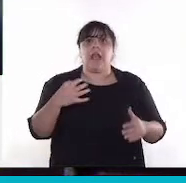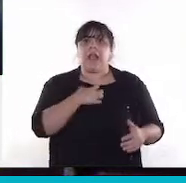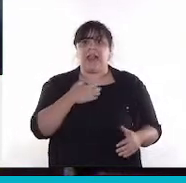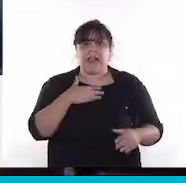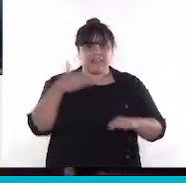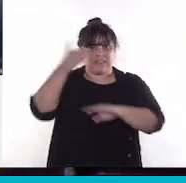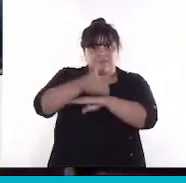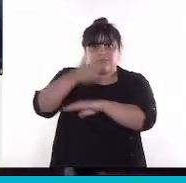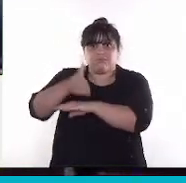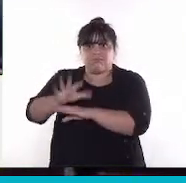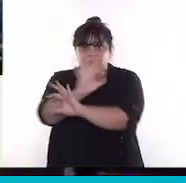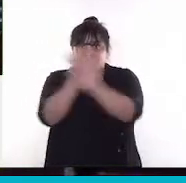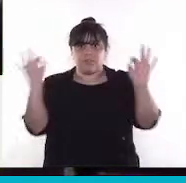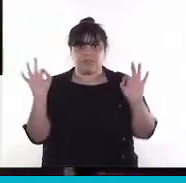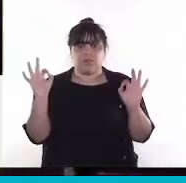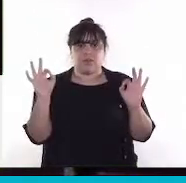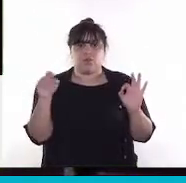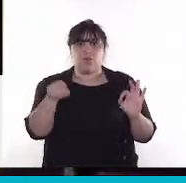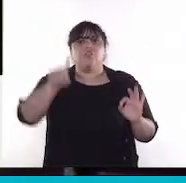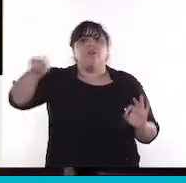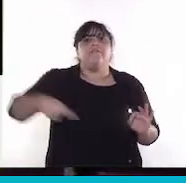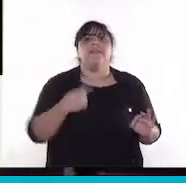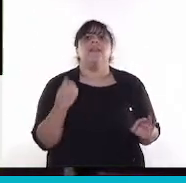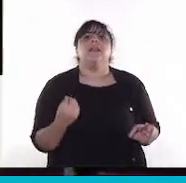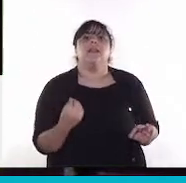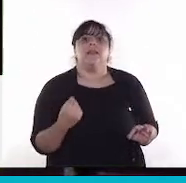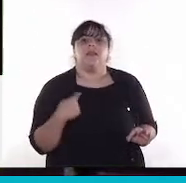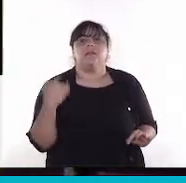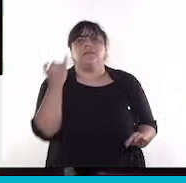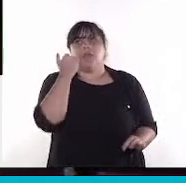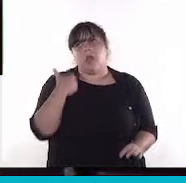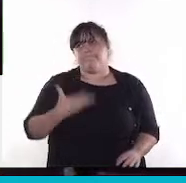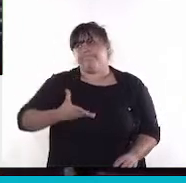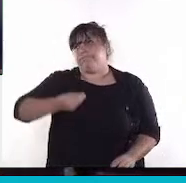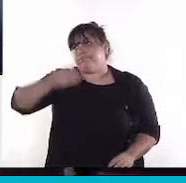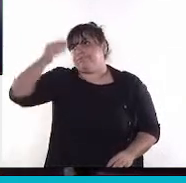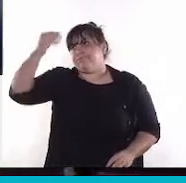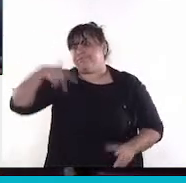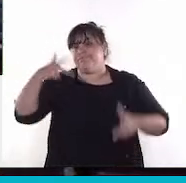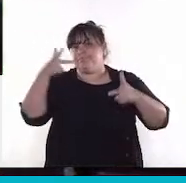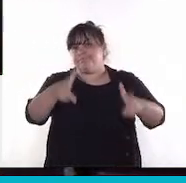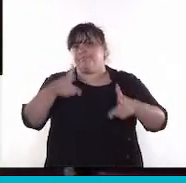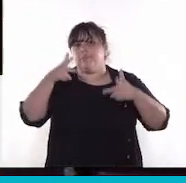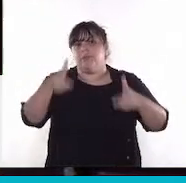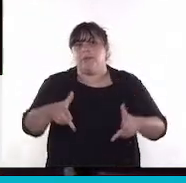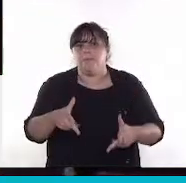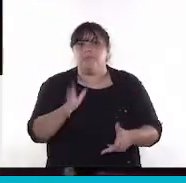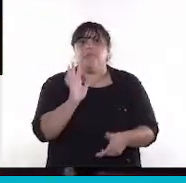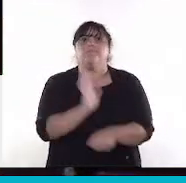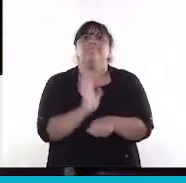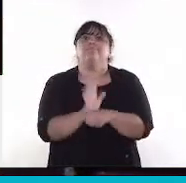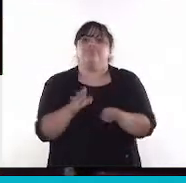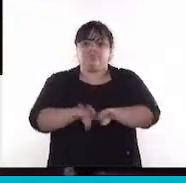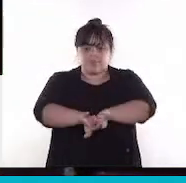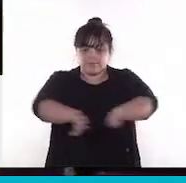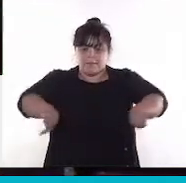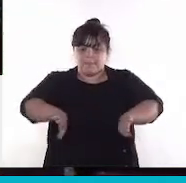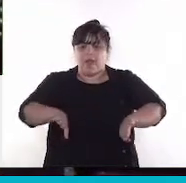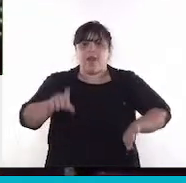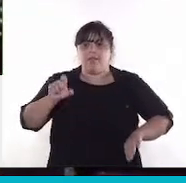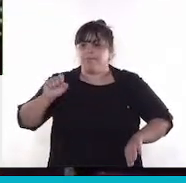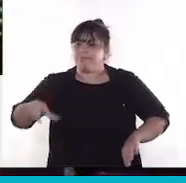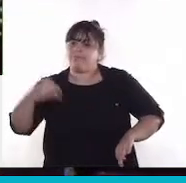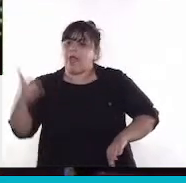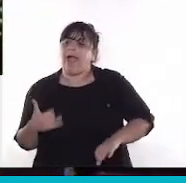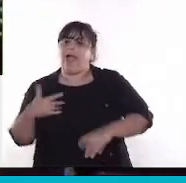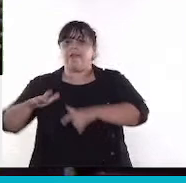presencial. Y eso generó, y lo hemos dicho muchas veces, brecha digital, que se transformó